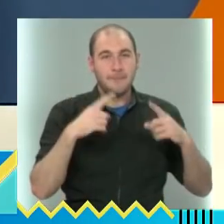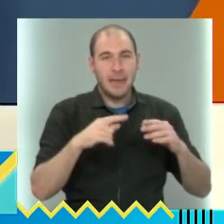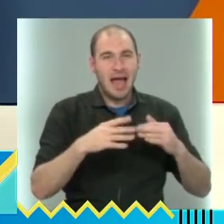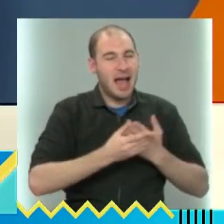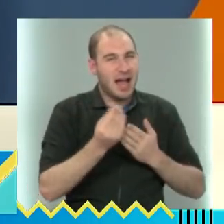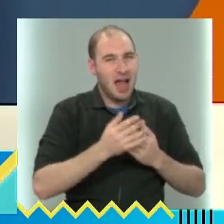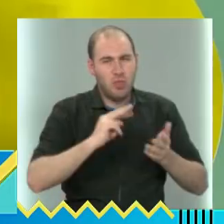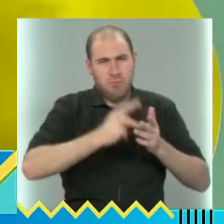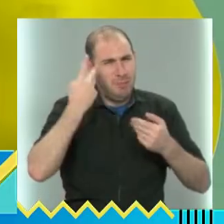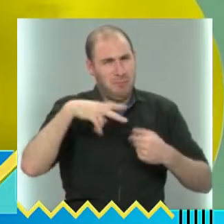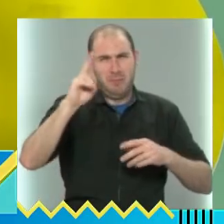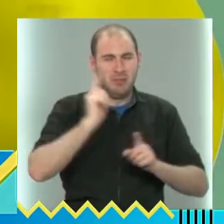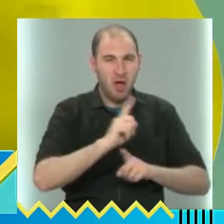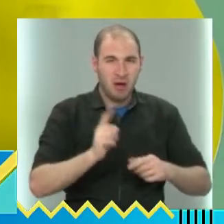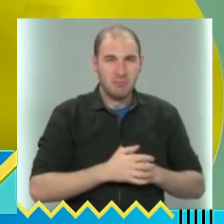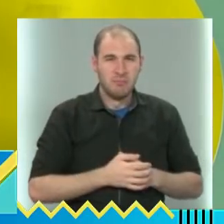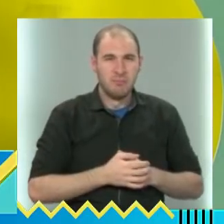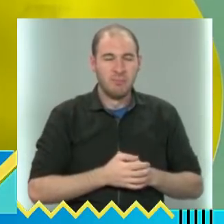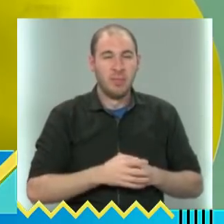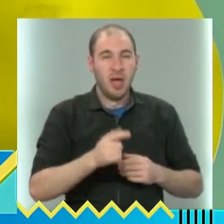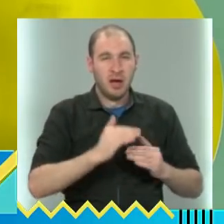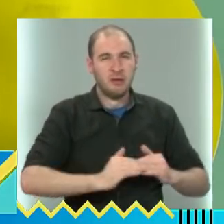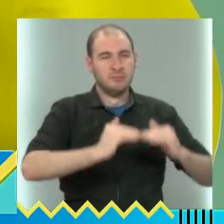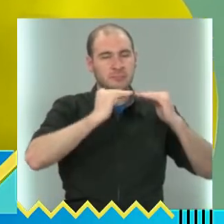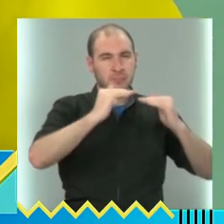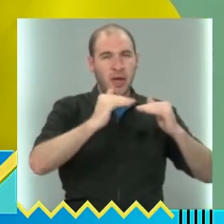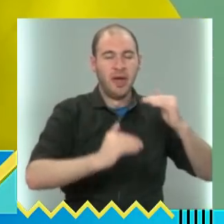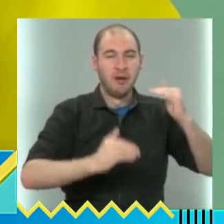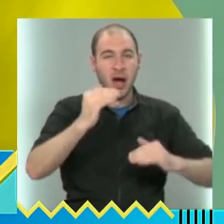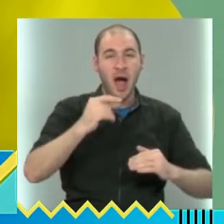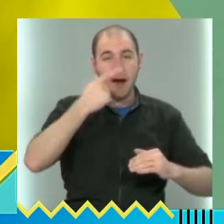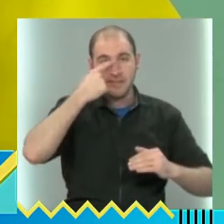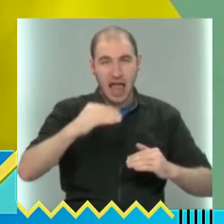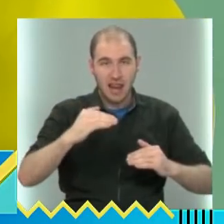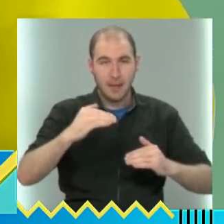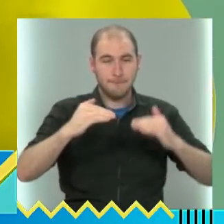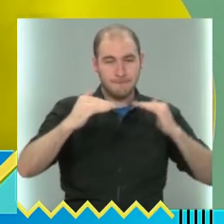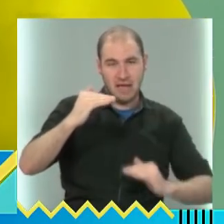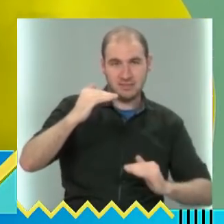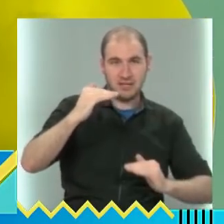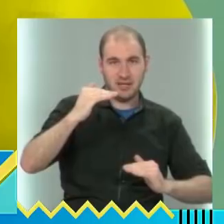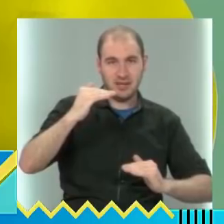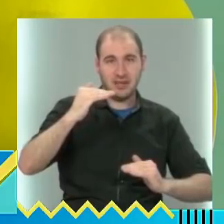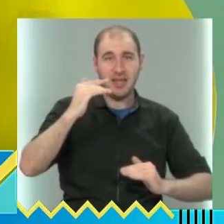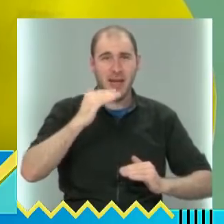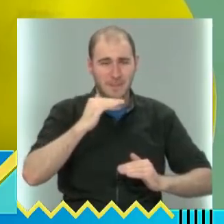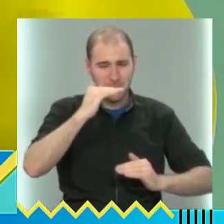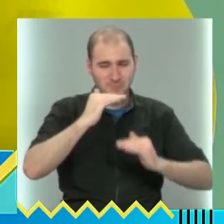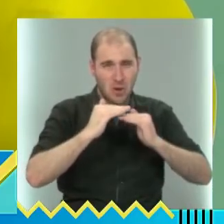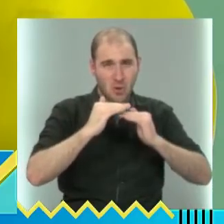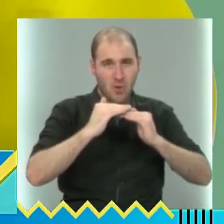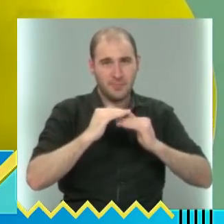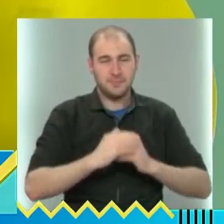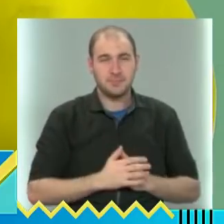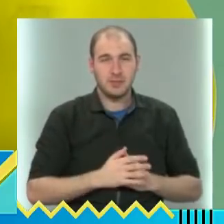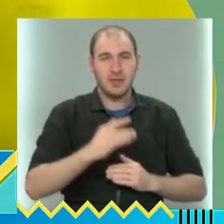un costo catastrófico, se estabiliza y la diferencia entre el estado final y el estado base es mucho menor,